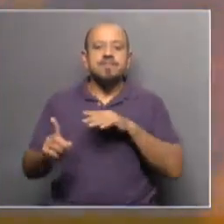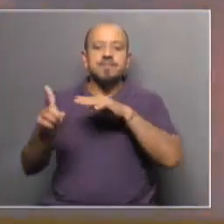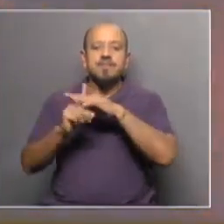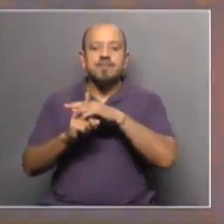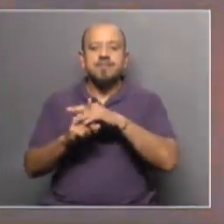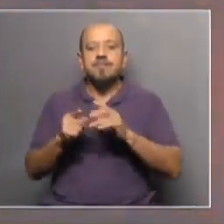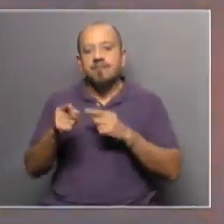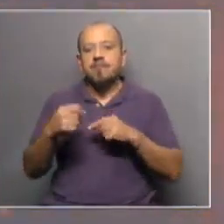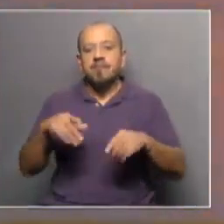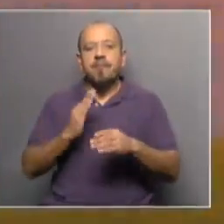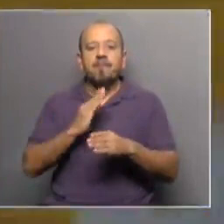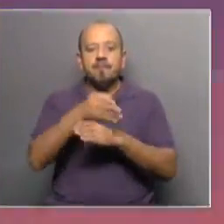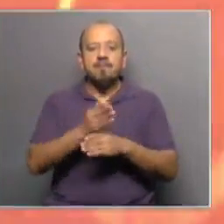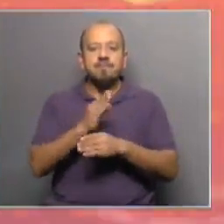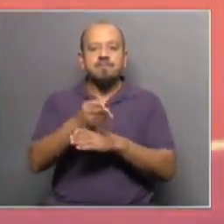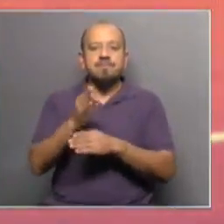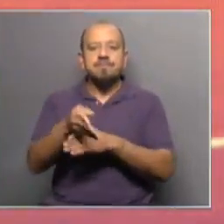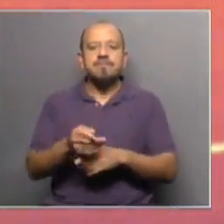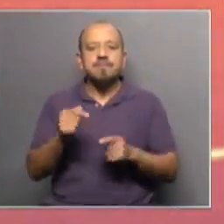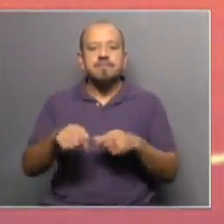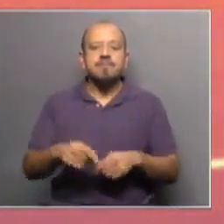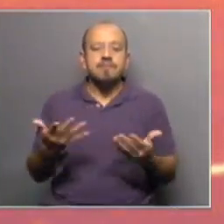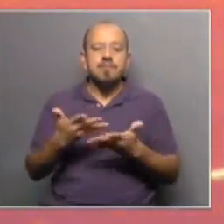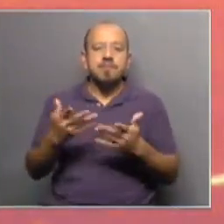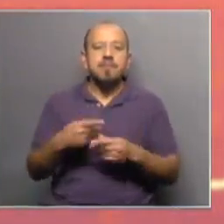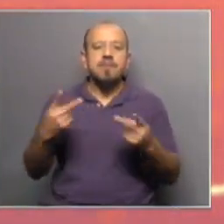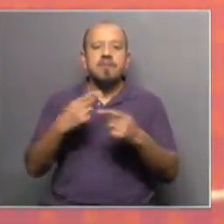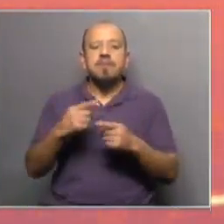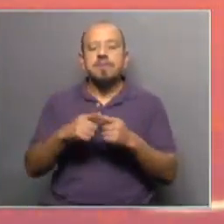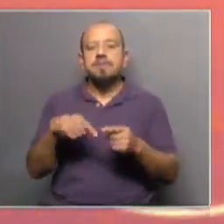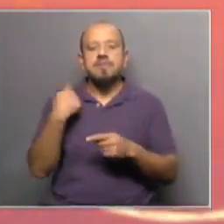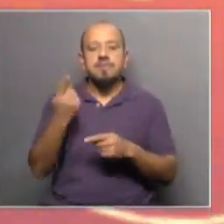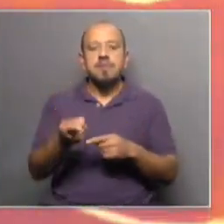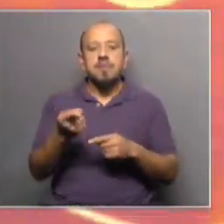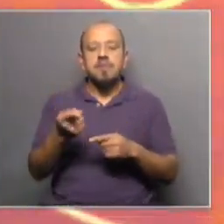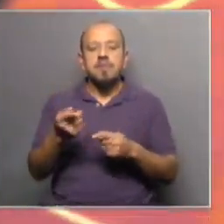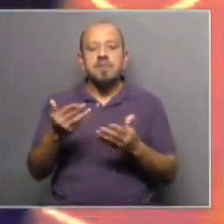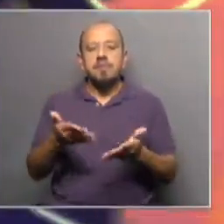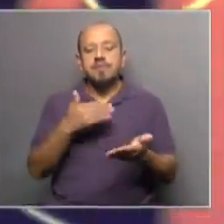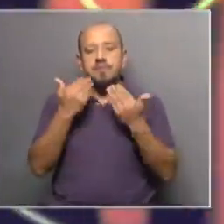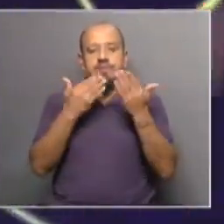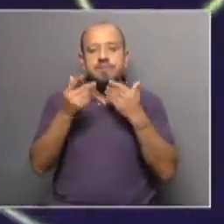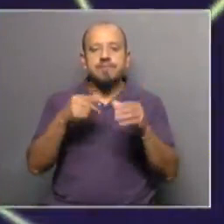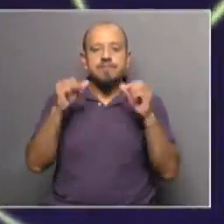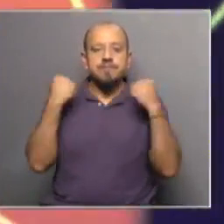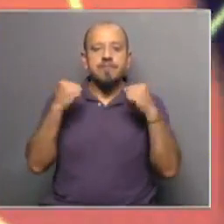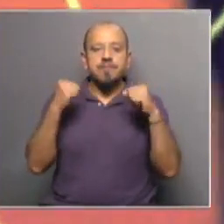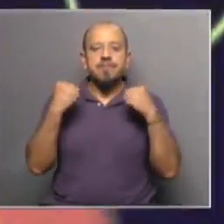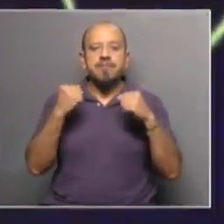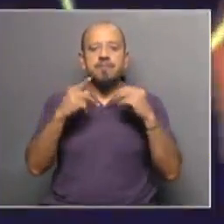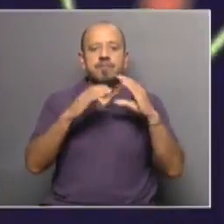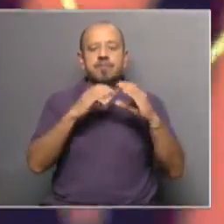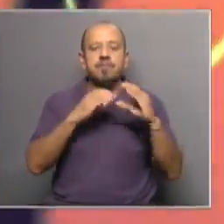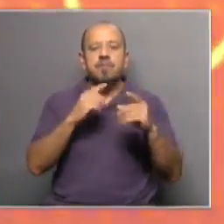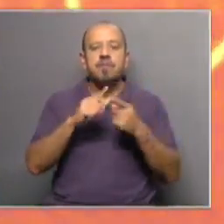y por la accesibilidad. Y bueno, nosotros nos vamos a una tanda en el próximo bloque. Vamos a estar hablando de deportes, de medios y